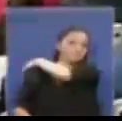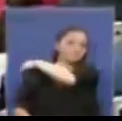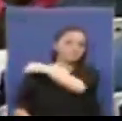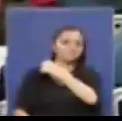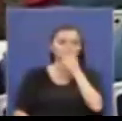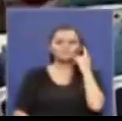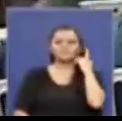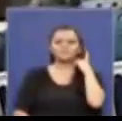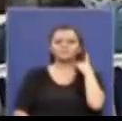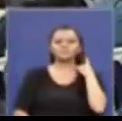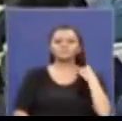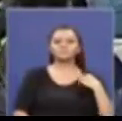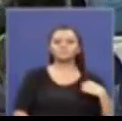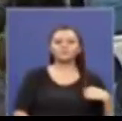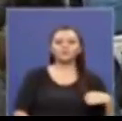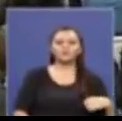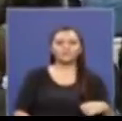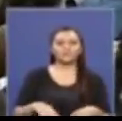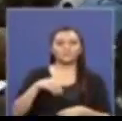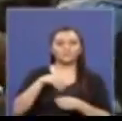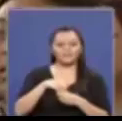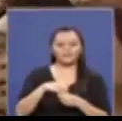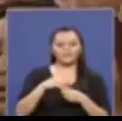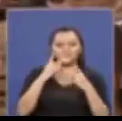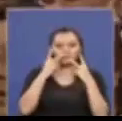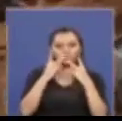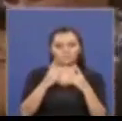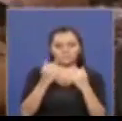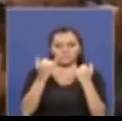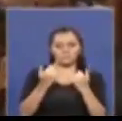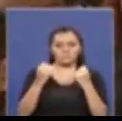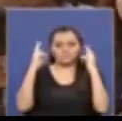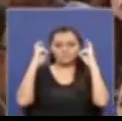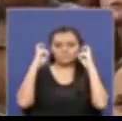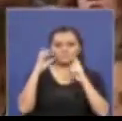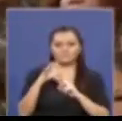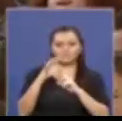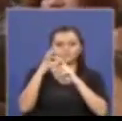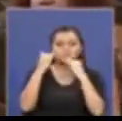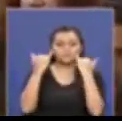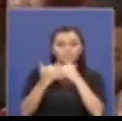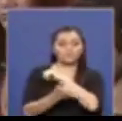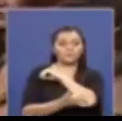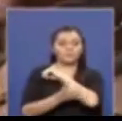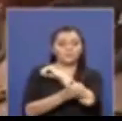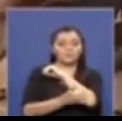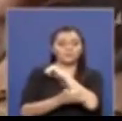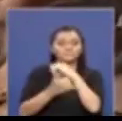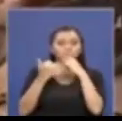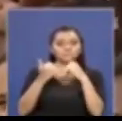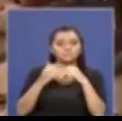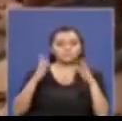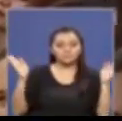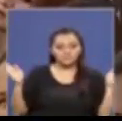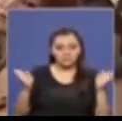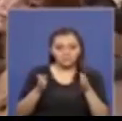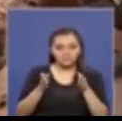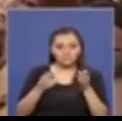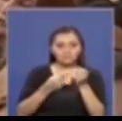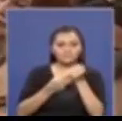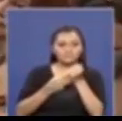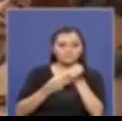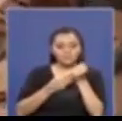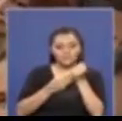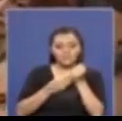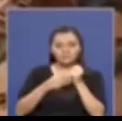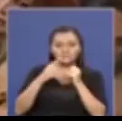No, efectivamente, presidente, uno de los temas fundamentales que estamos buscando nosotros como país es optimizar los recursos